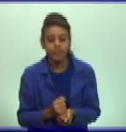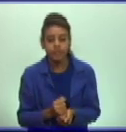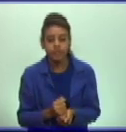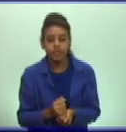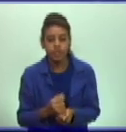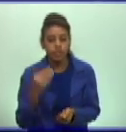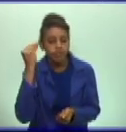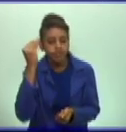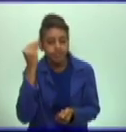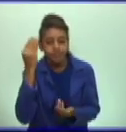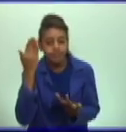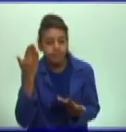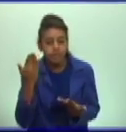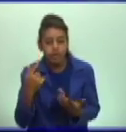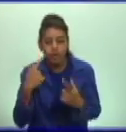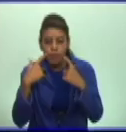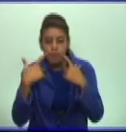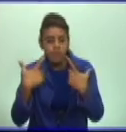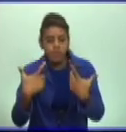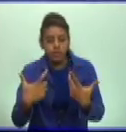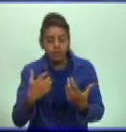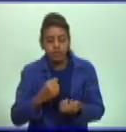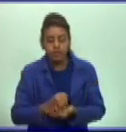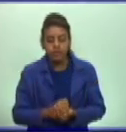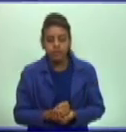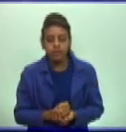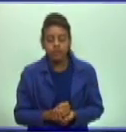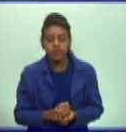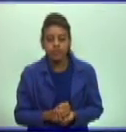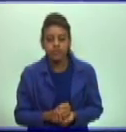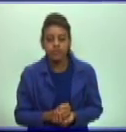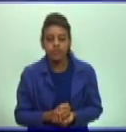yo creo que es lo fundamental.